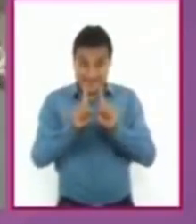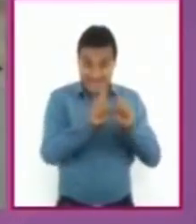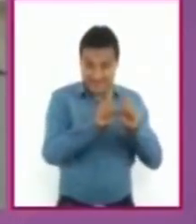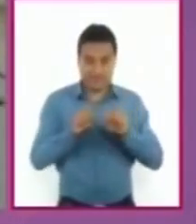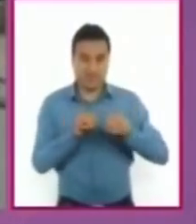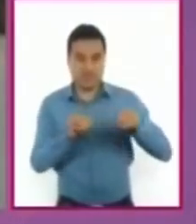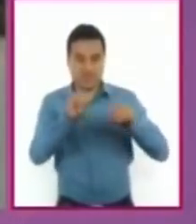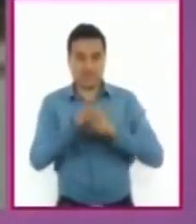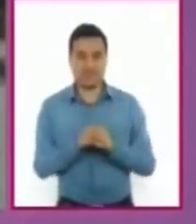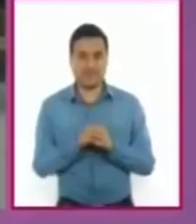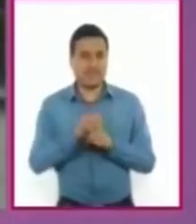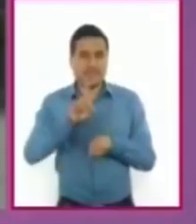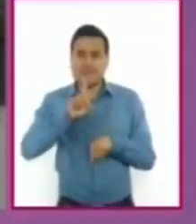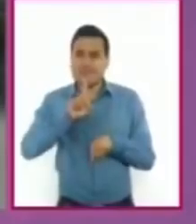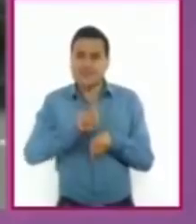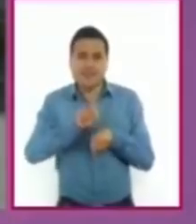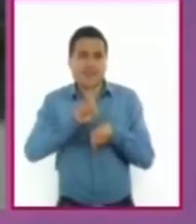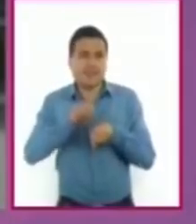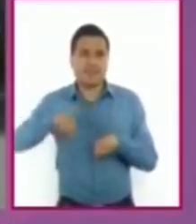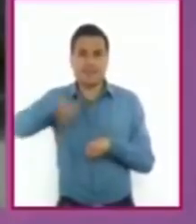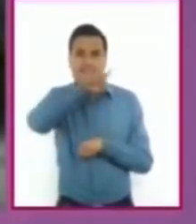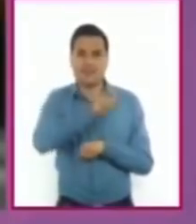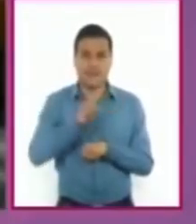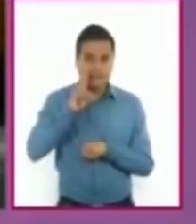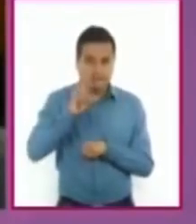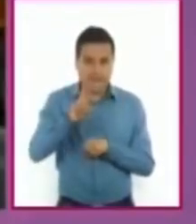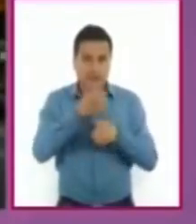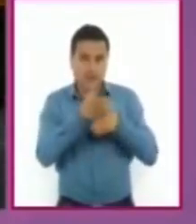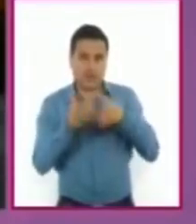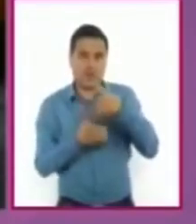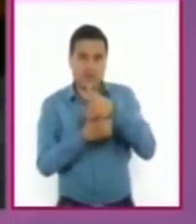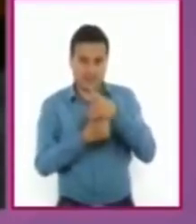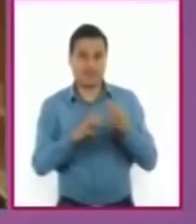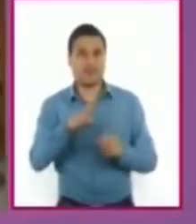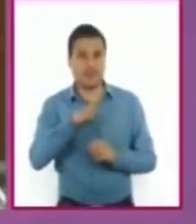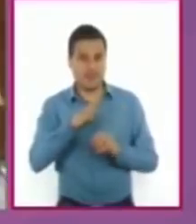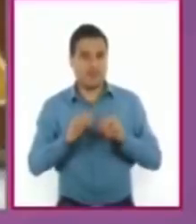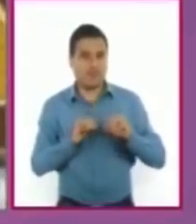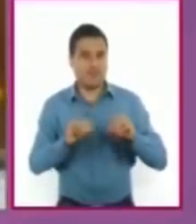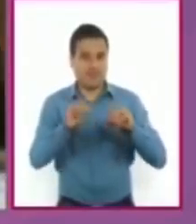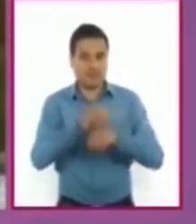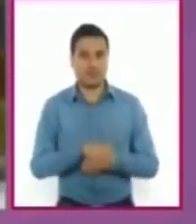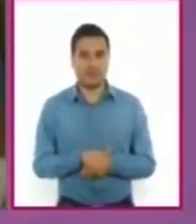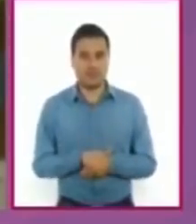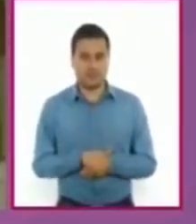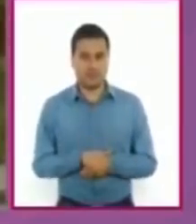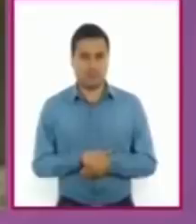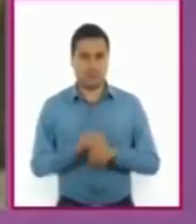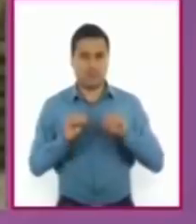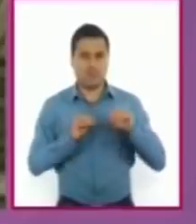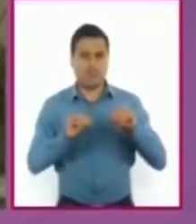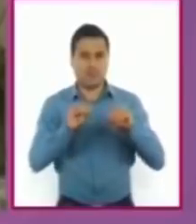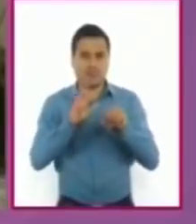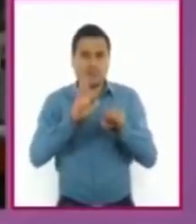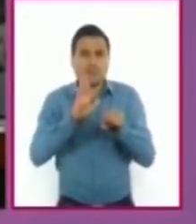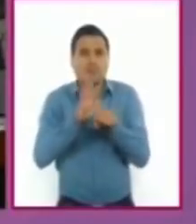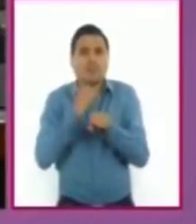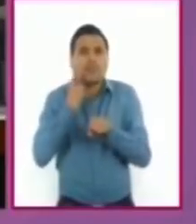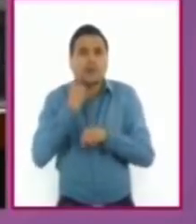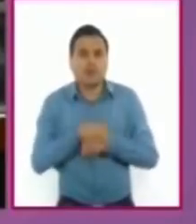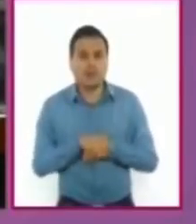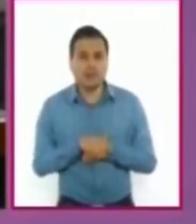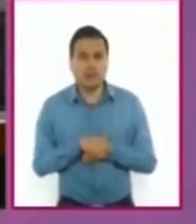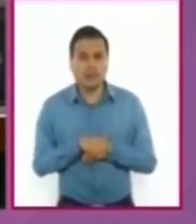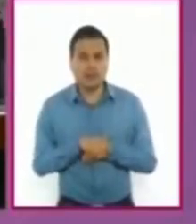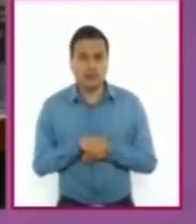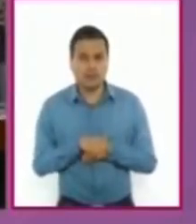Diariamente, tenemos la oportunidad de observar cuerpos en movimiento. ¿Por qué se mueven? ¿Es